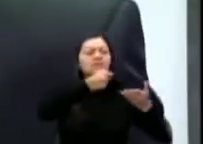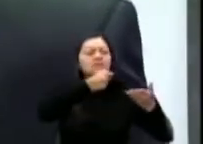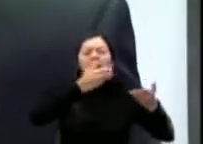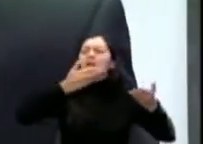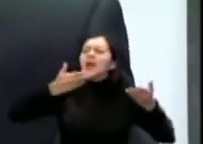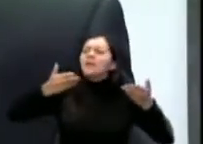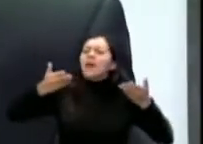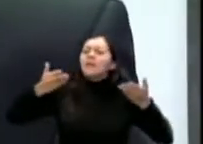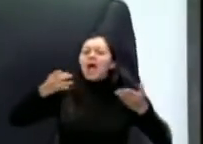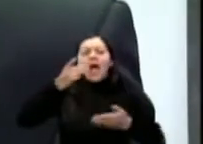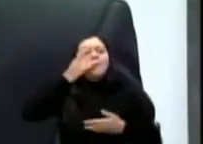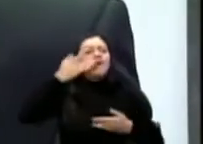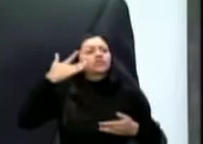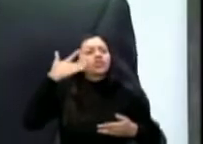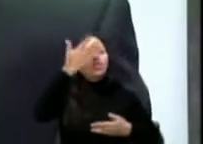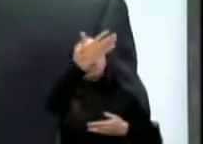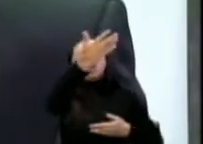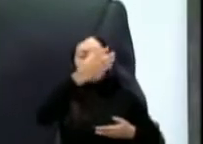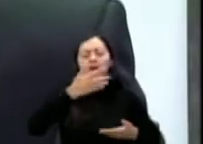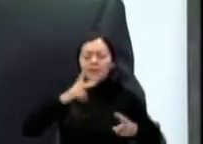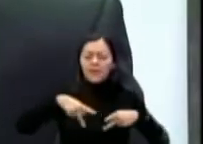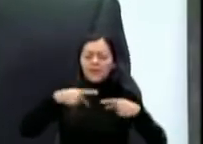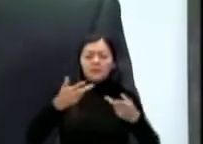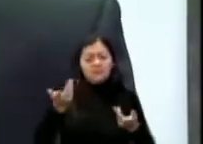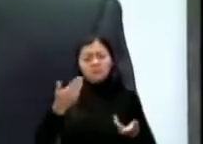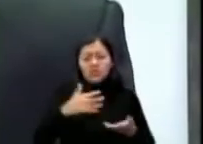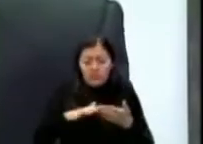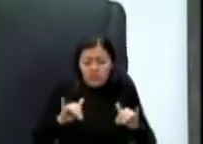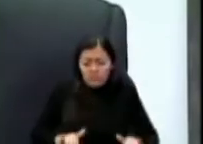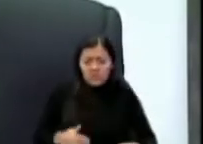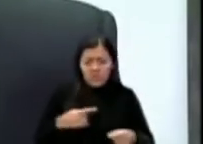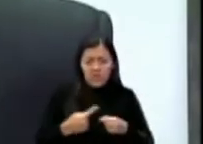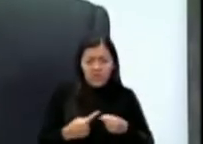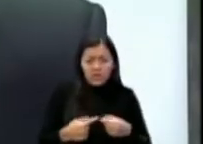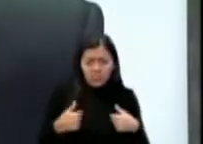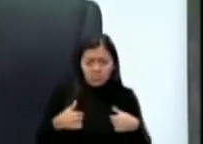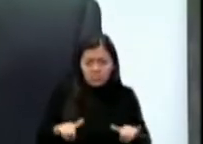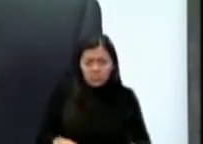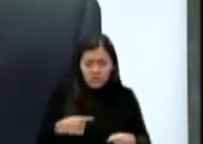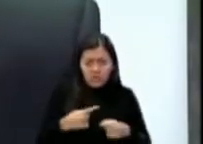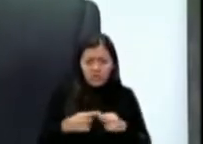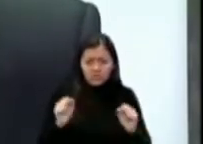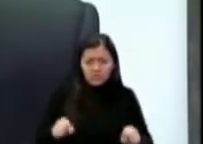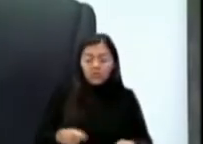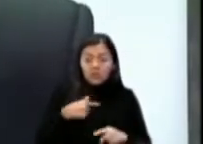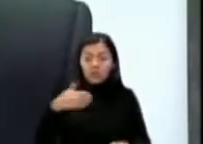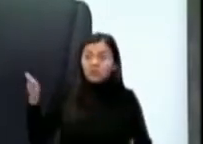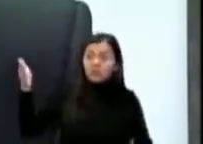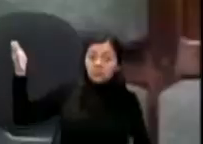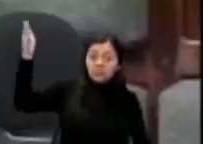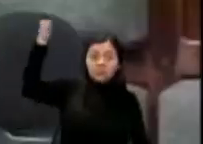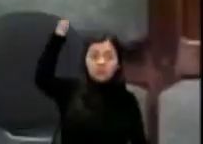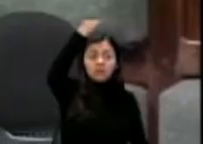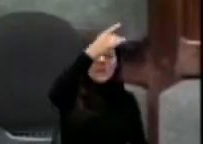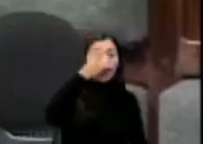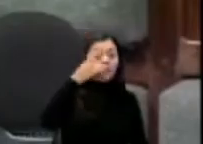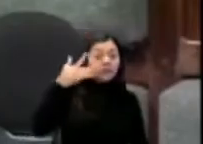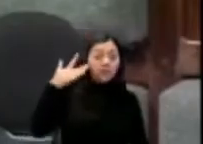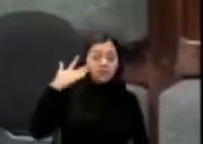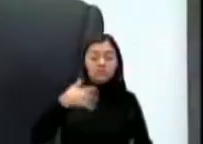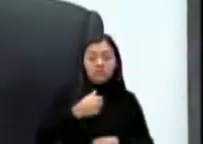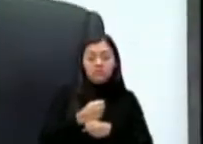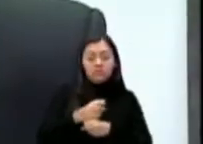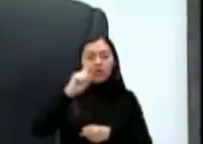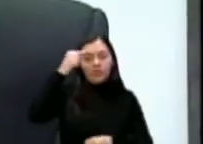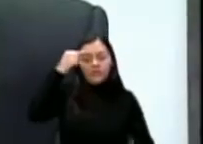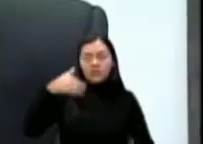nuestros pueblos amazónicos yo estoy aquí escrito en este momento recorro la amazonía que sabe como nuestra manera frecuente como nuestro